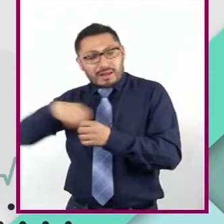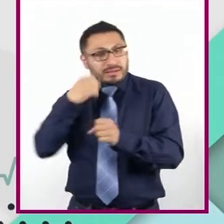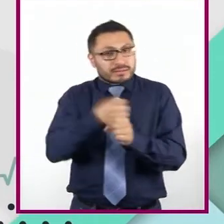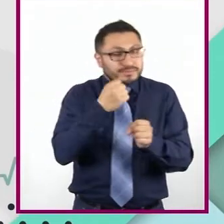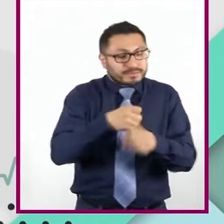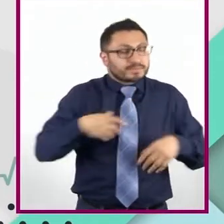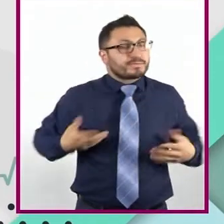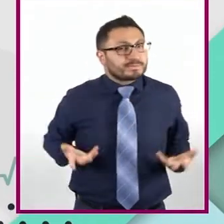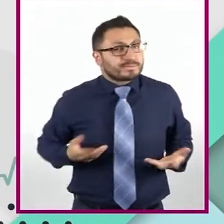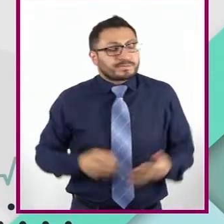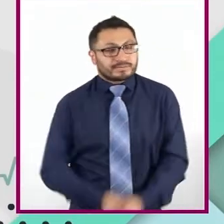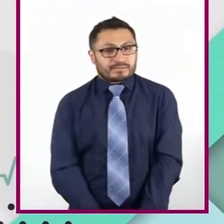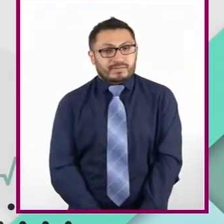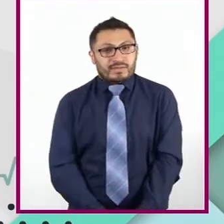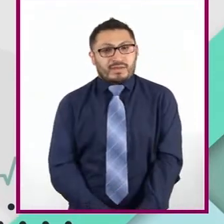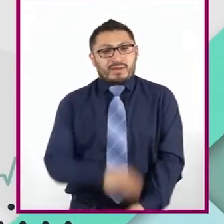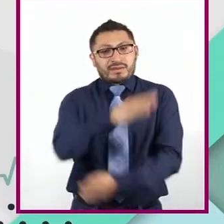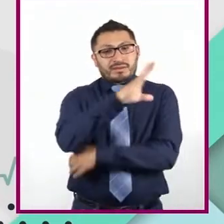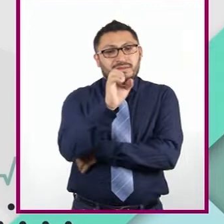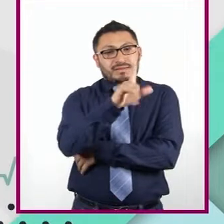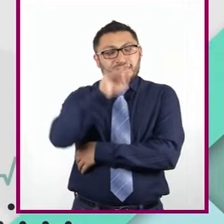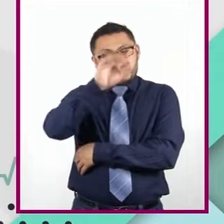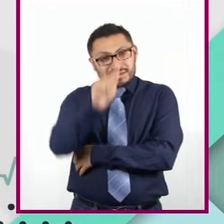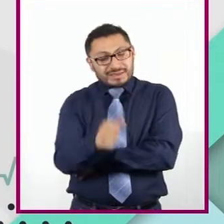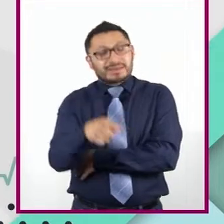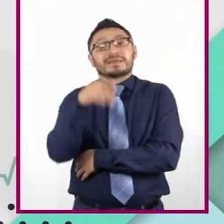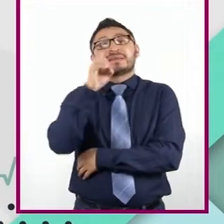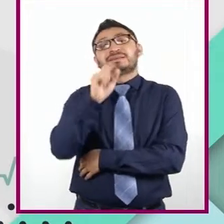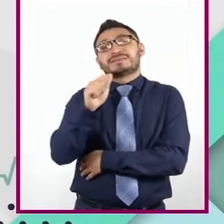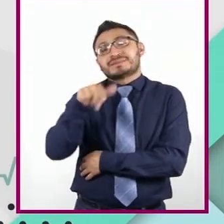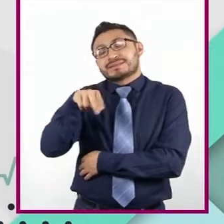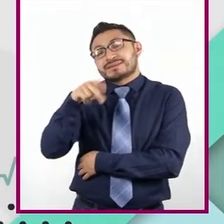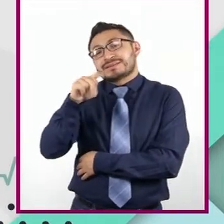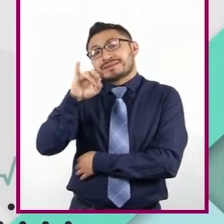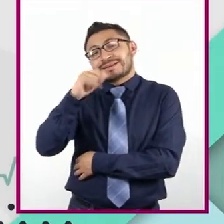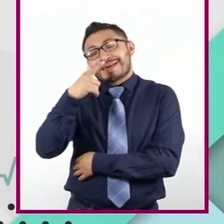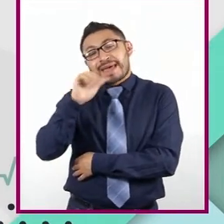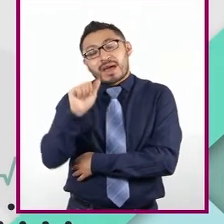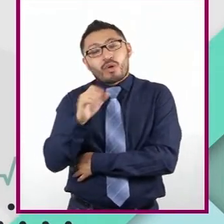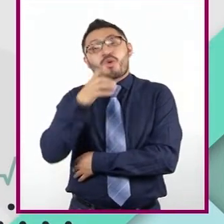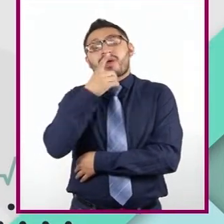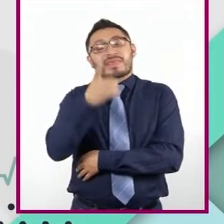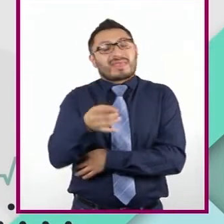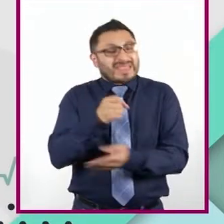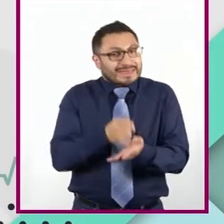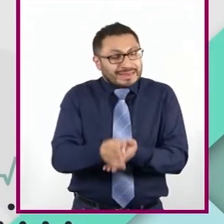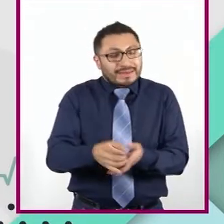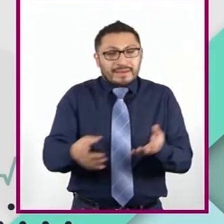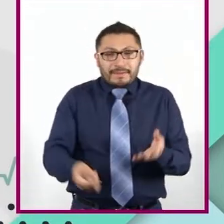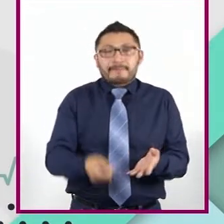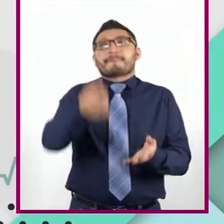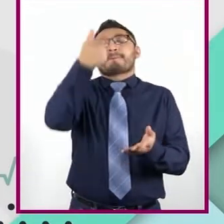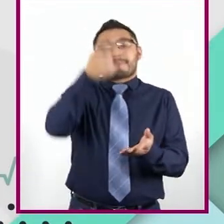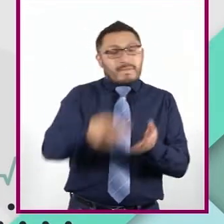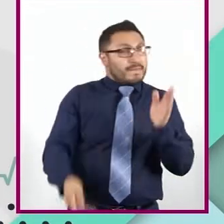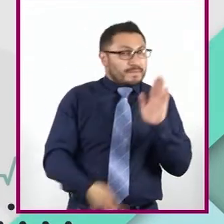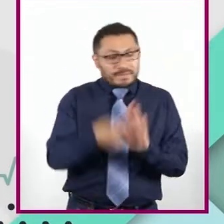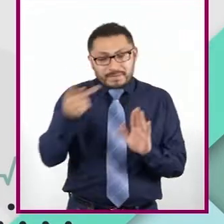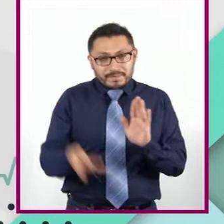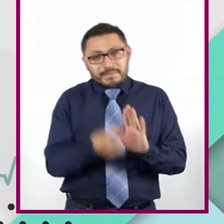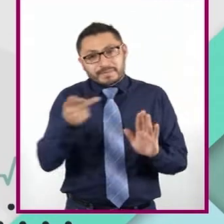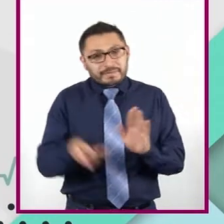experimental? Cecilia y Santiago deciden lanzar en repetidas ocasiones la moneda al aire y confirmar